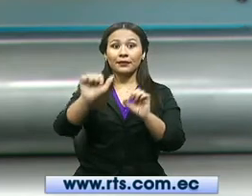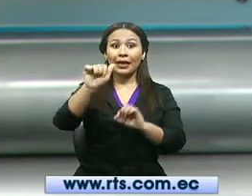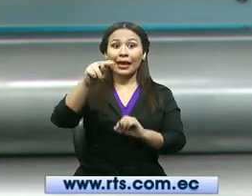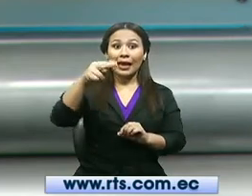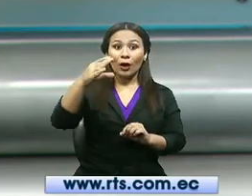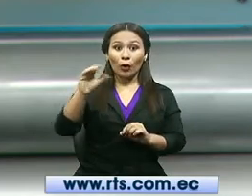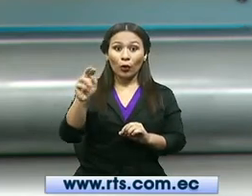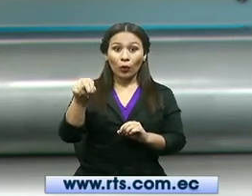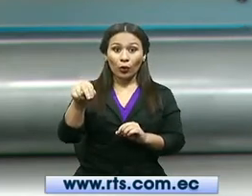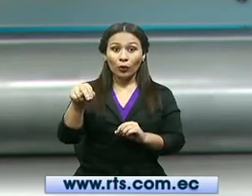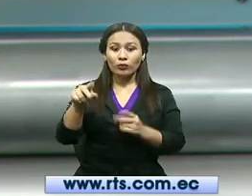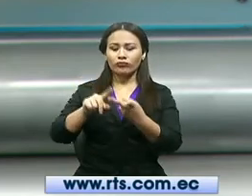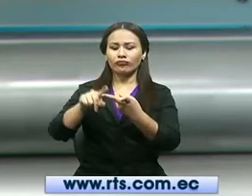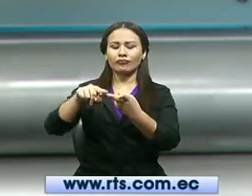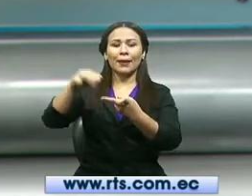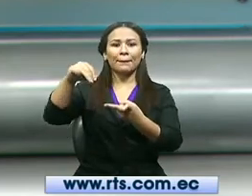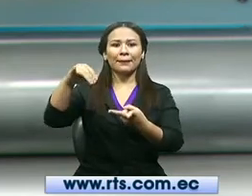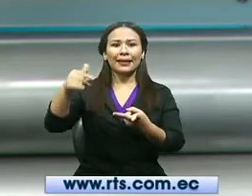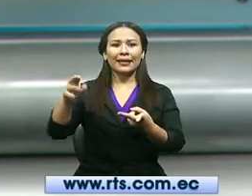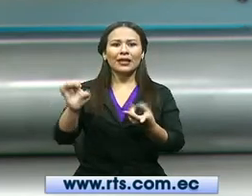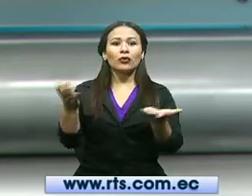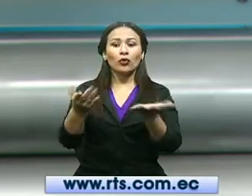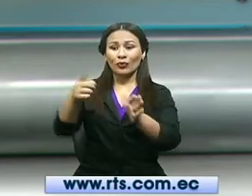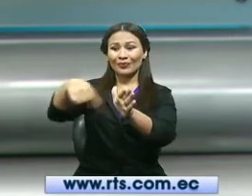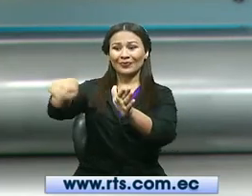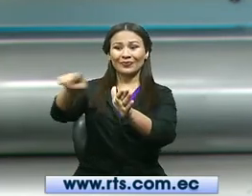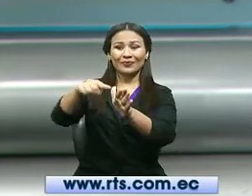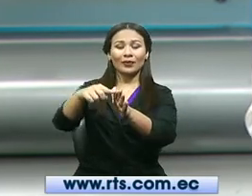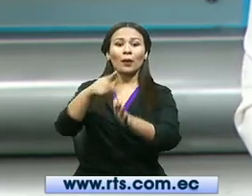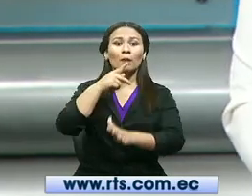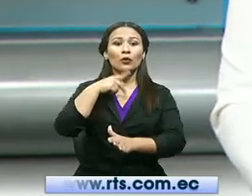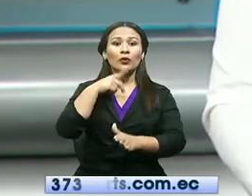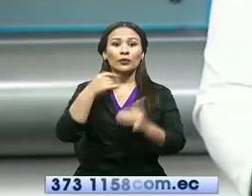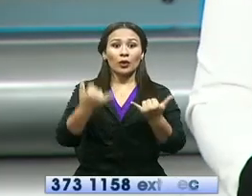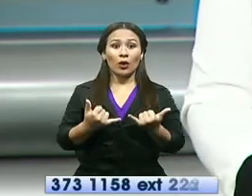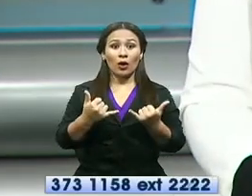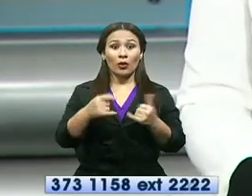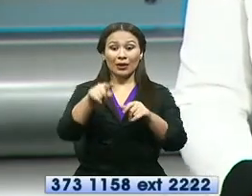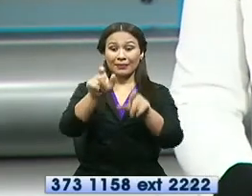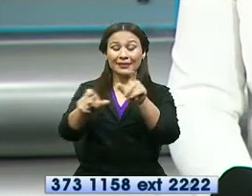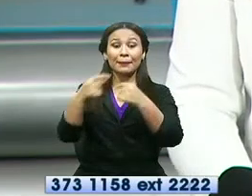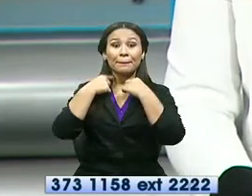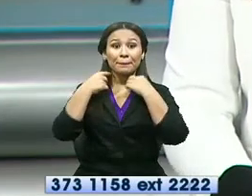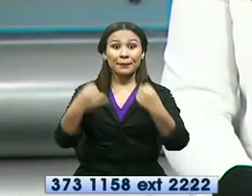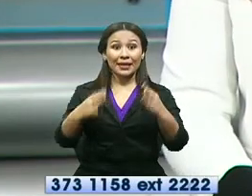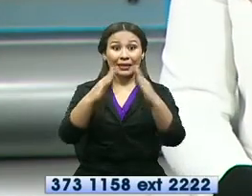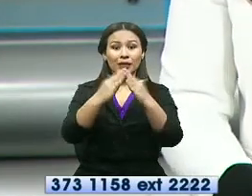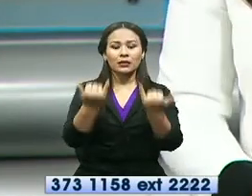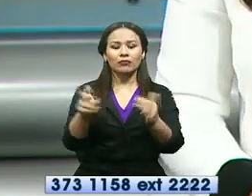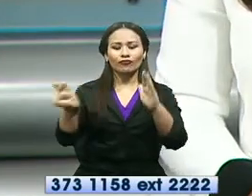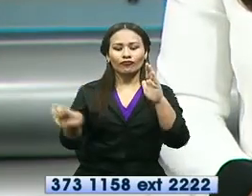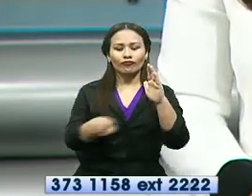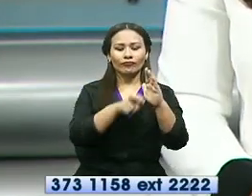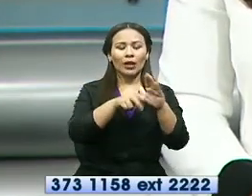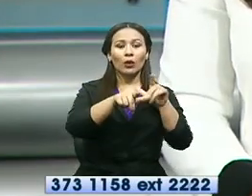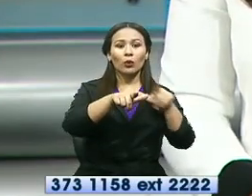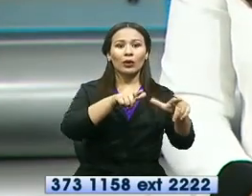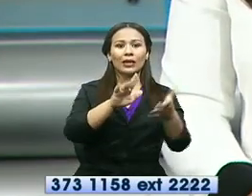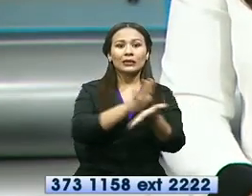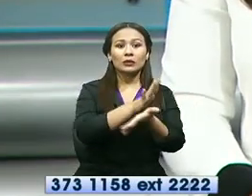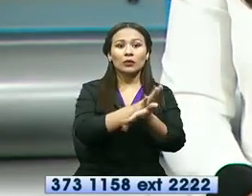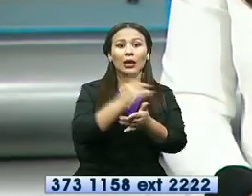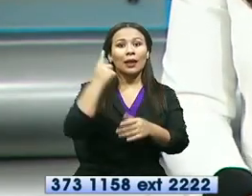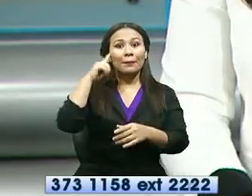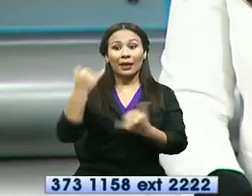Portoviejo, capital de la provincia de Manabí, permanecen albergadas en una escuela. Mientras tanto, maquinarias realizan labores de limpieza en el lugar para